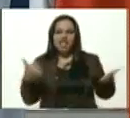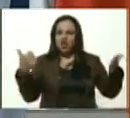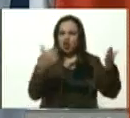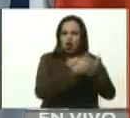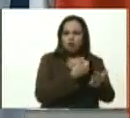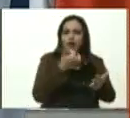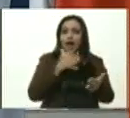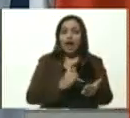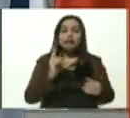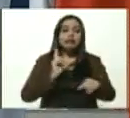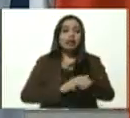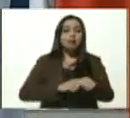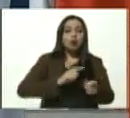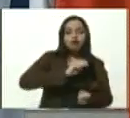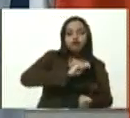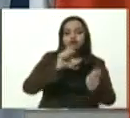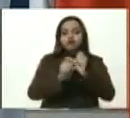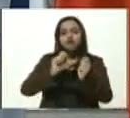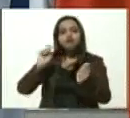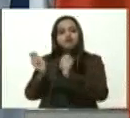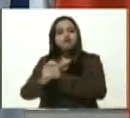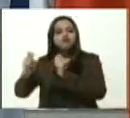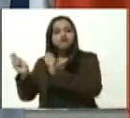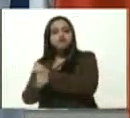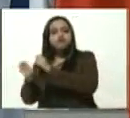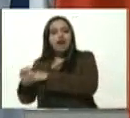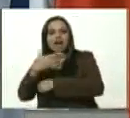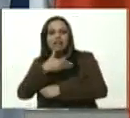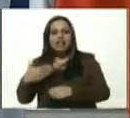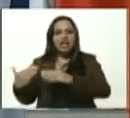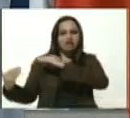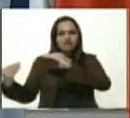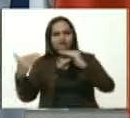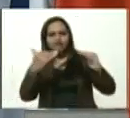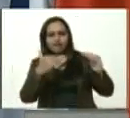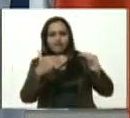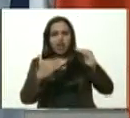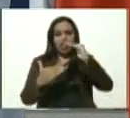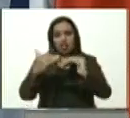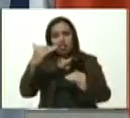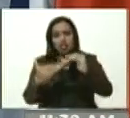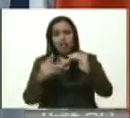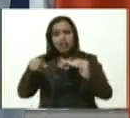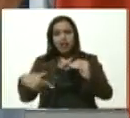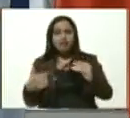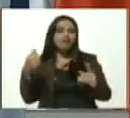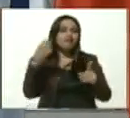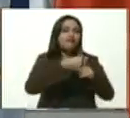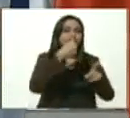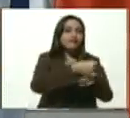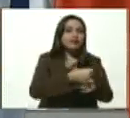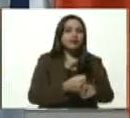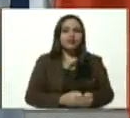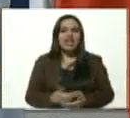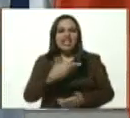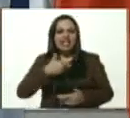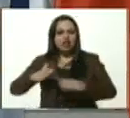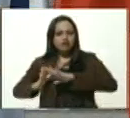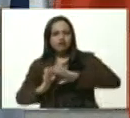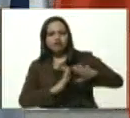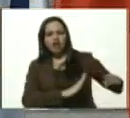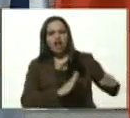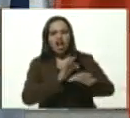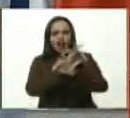por distintas fases de desestabilización y de violencia, buscando dejar a un lado la